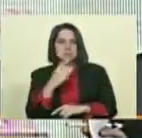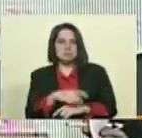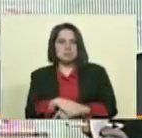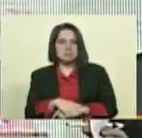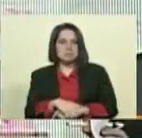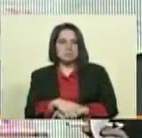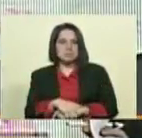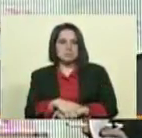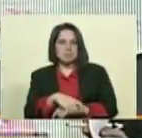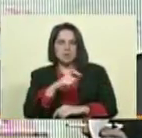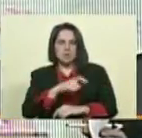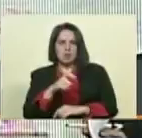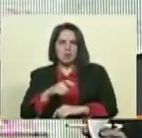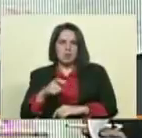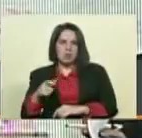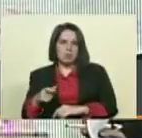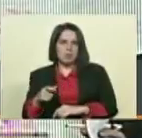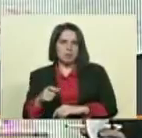Una gente,